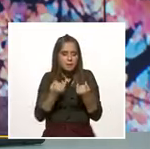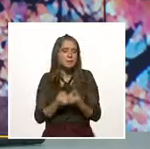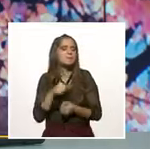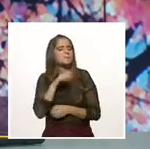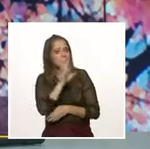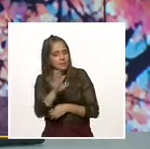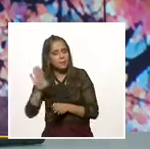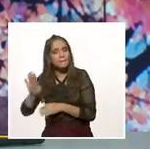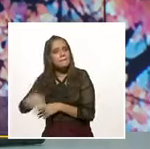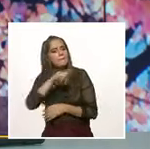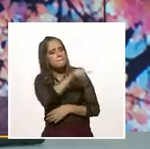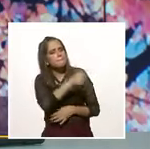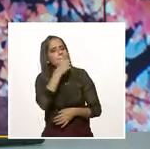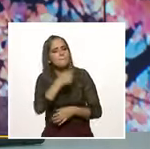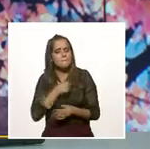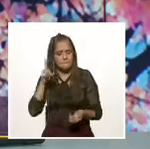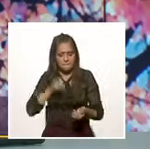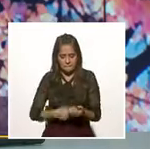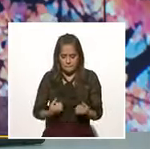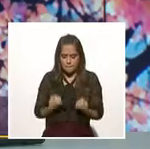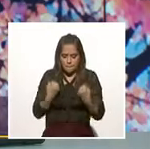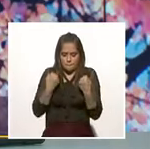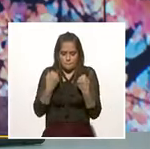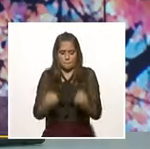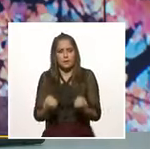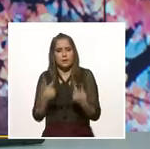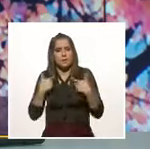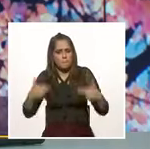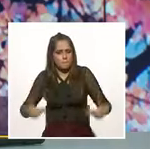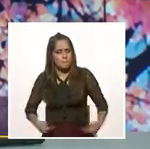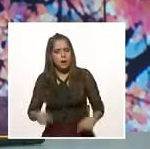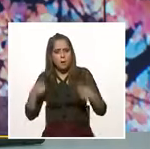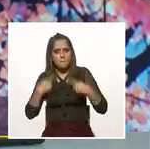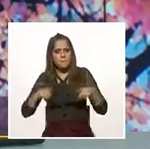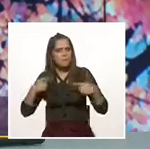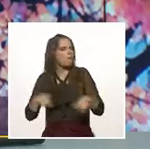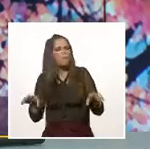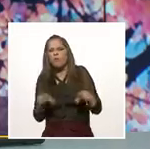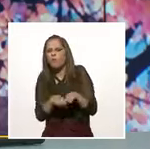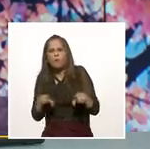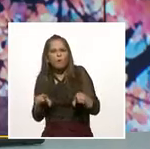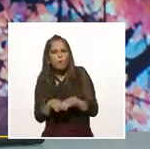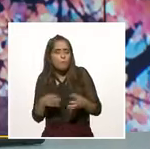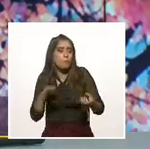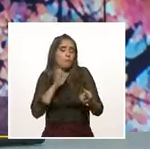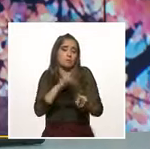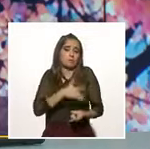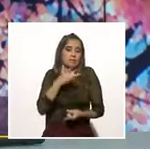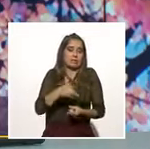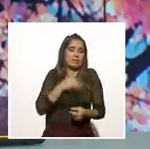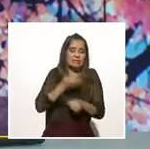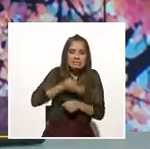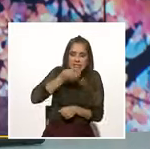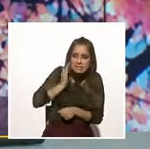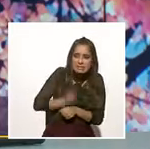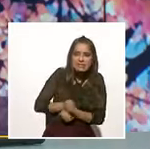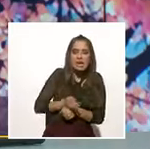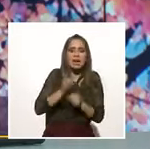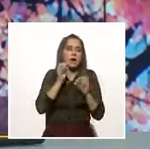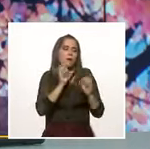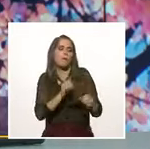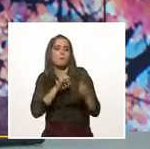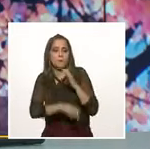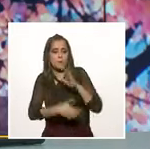debemos encontrar como seres humanos, ¿no? Uh-huh. Cuéntanos un poco más sobre eso. ¿Cuáles son los recursos de los que nos podemos valer? Puede ser el sentido del humor. Nos mencionabas, por ejemplo,